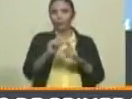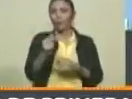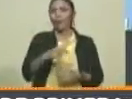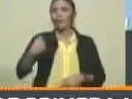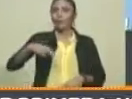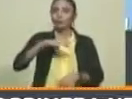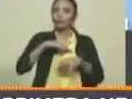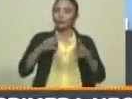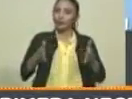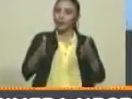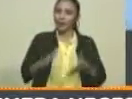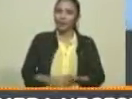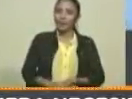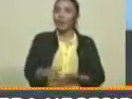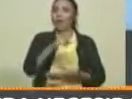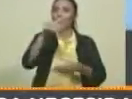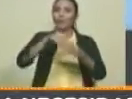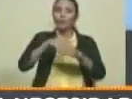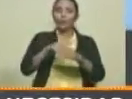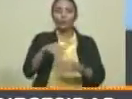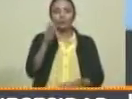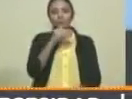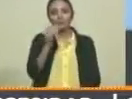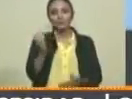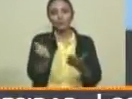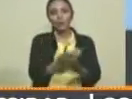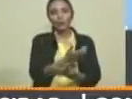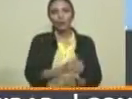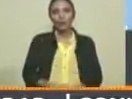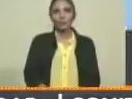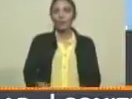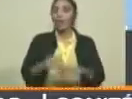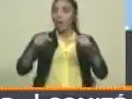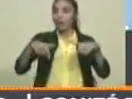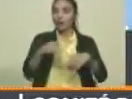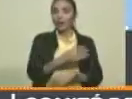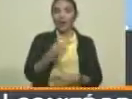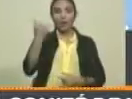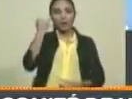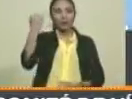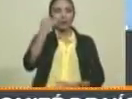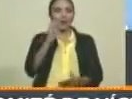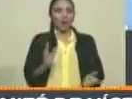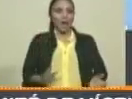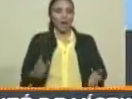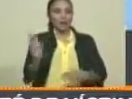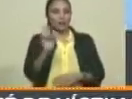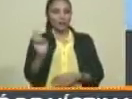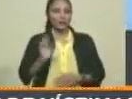No lograron los votos. Y Venezuela, por iniciativa propia,